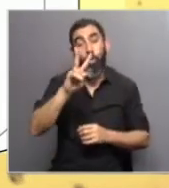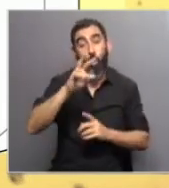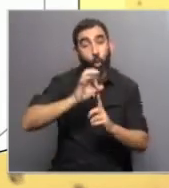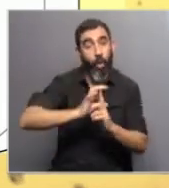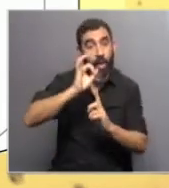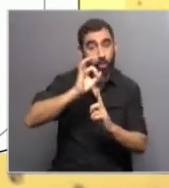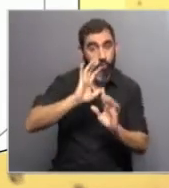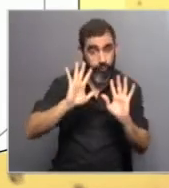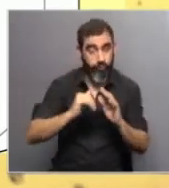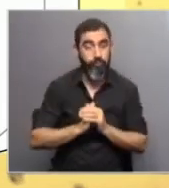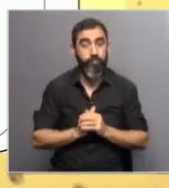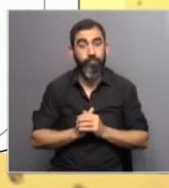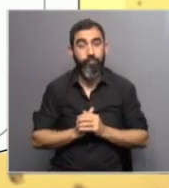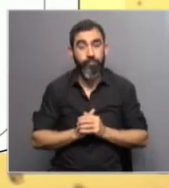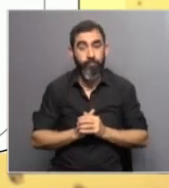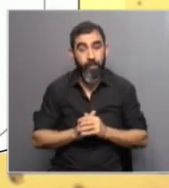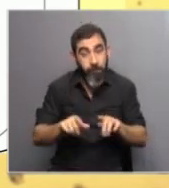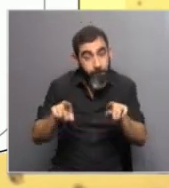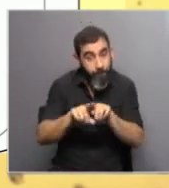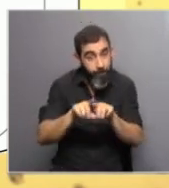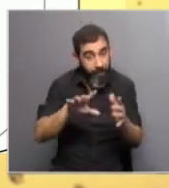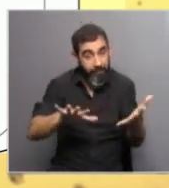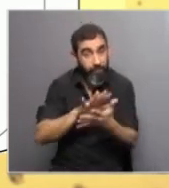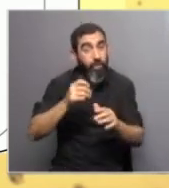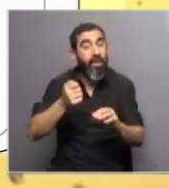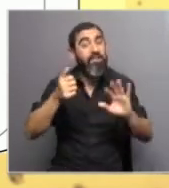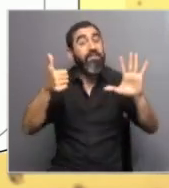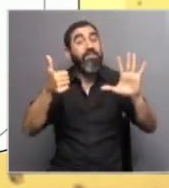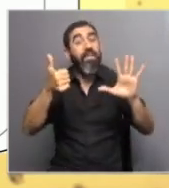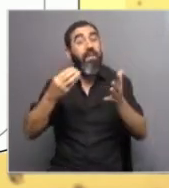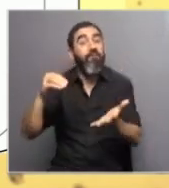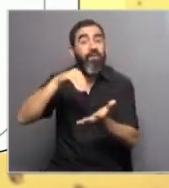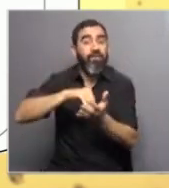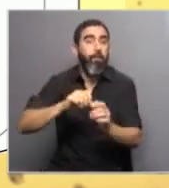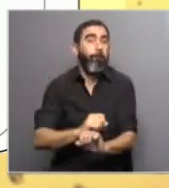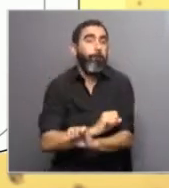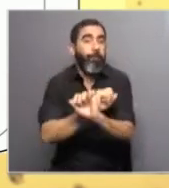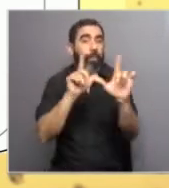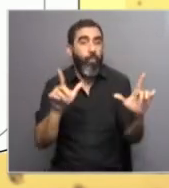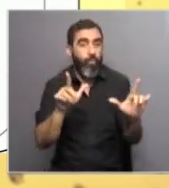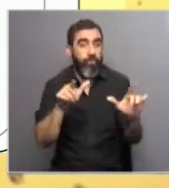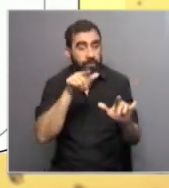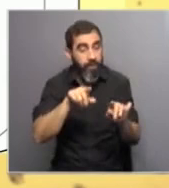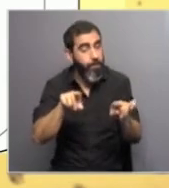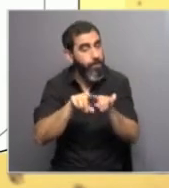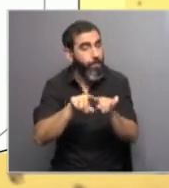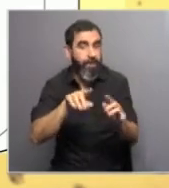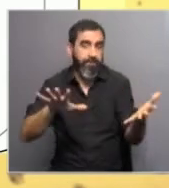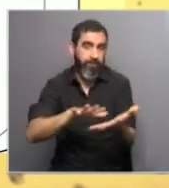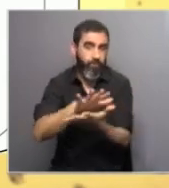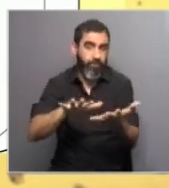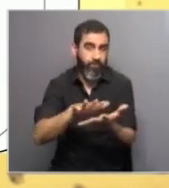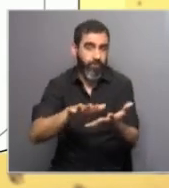grados, ¿sí?, ese mismo evento va a ser casi 6 veces más probable que ocurra, y